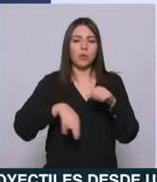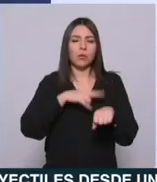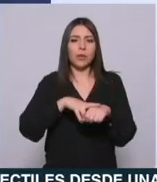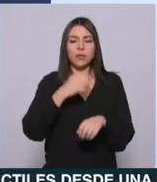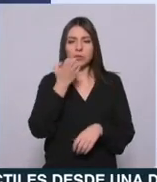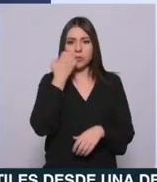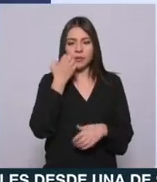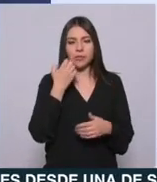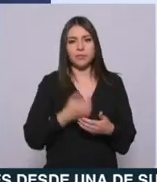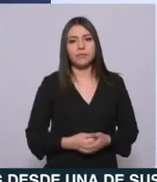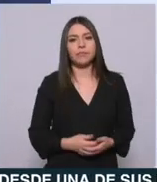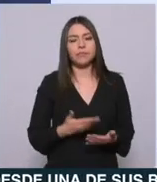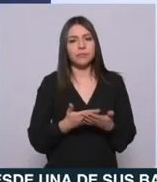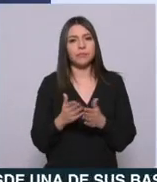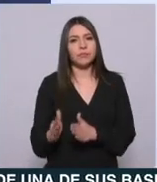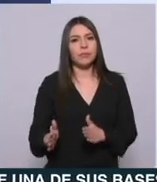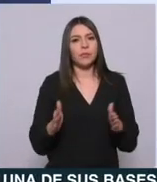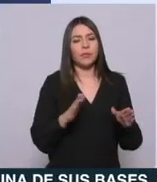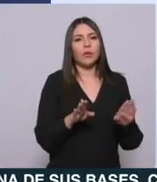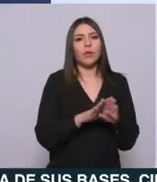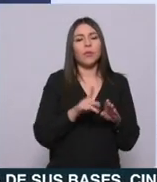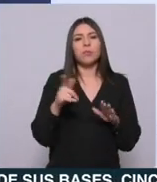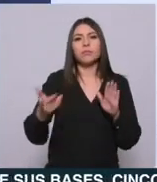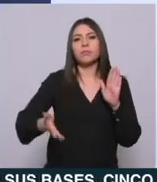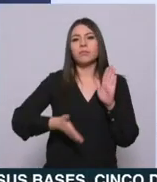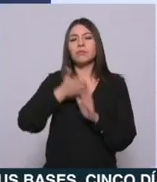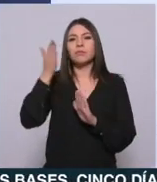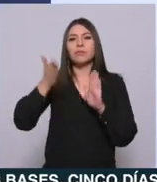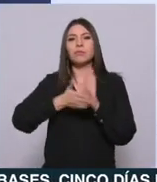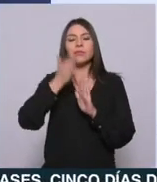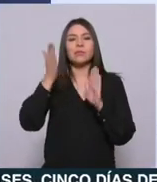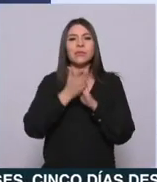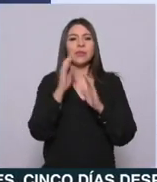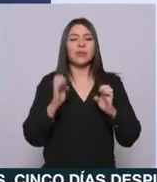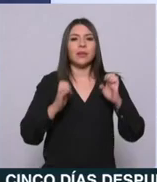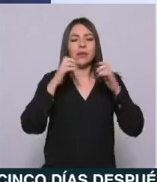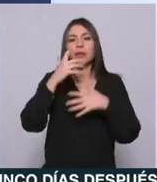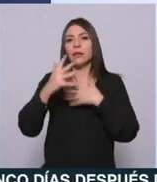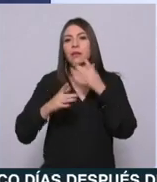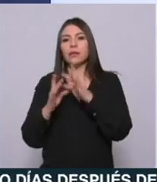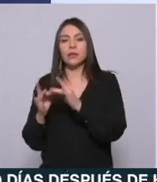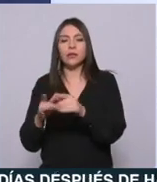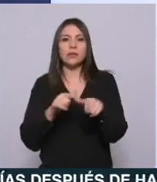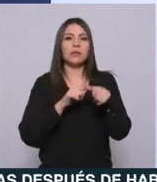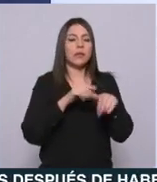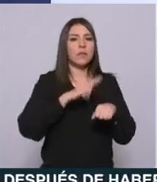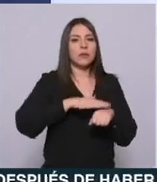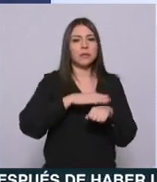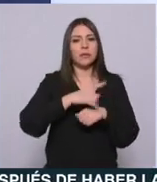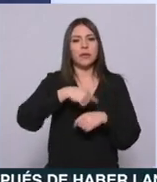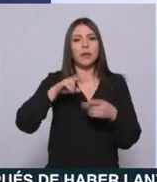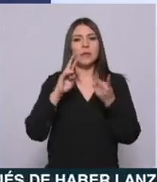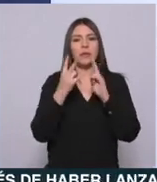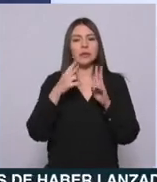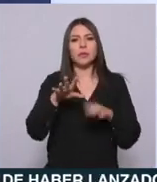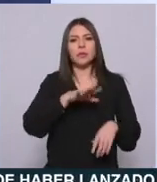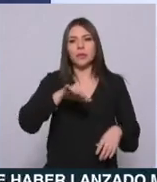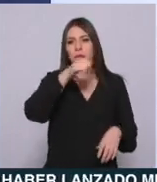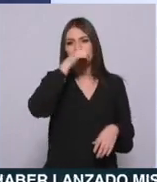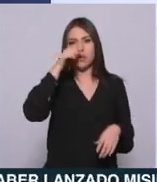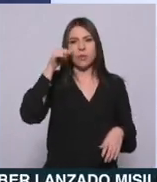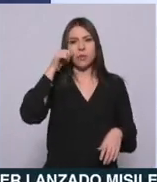Cambiemos de información porque la polémica en torno al desarrollo inmobiliario de la Torre Mítica sigue en aumento. Los vecinos de la alcaldía Benito Juárez